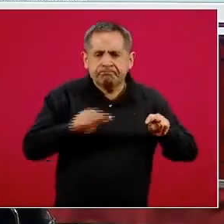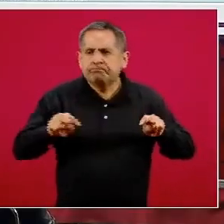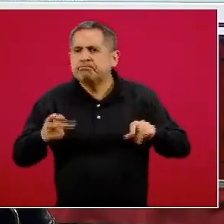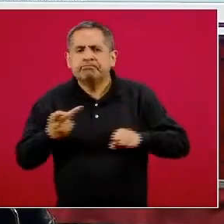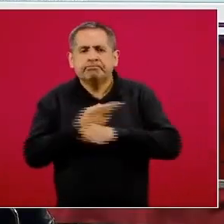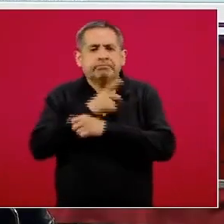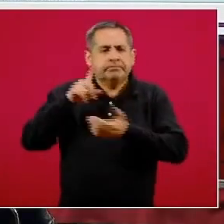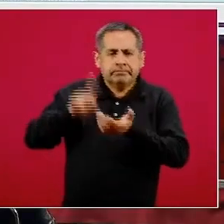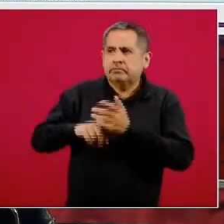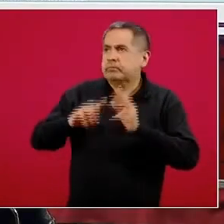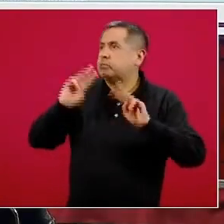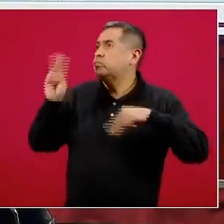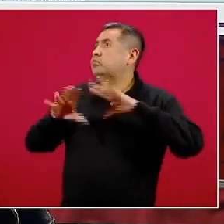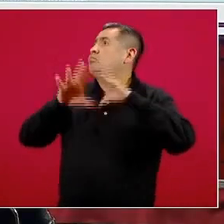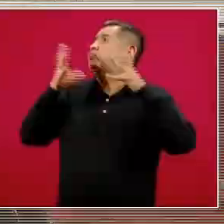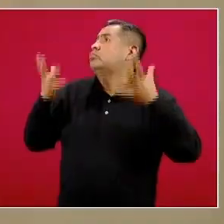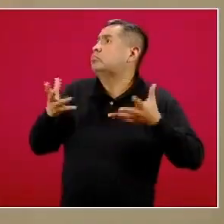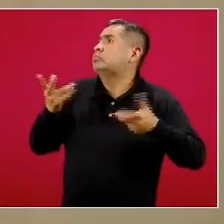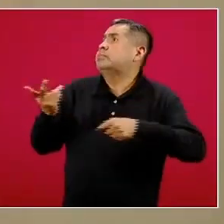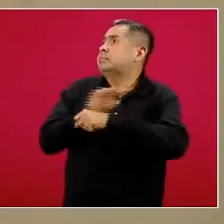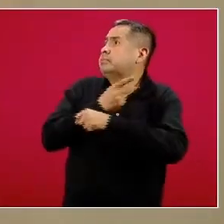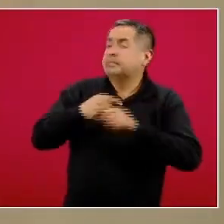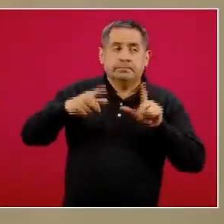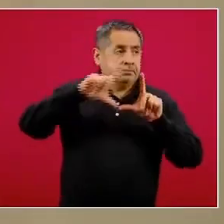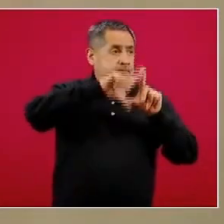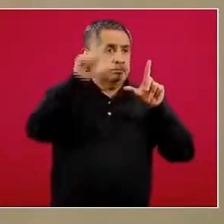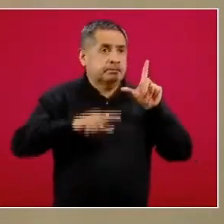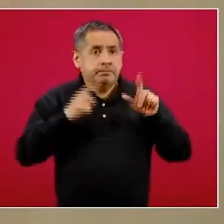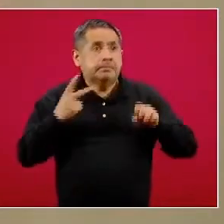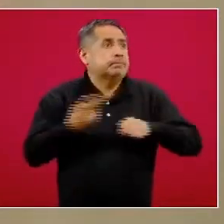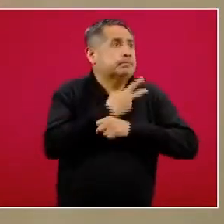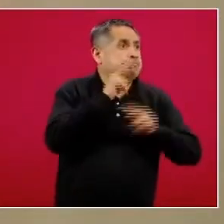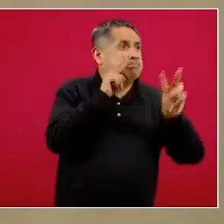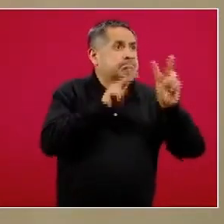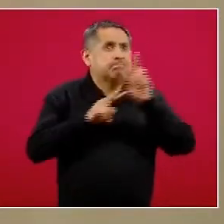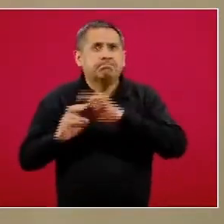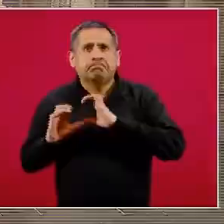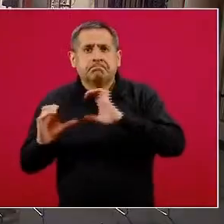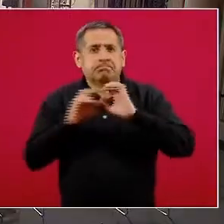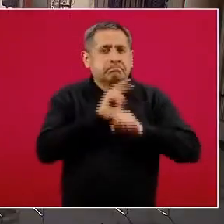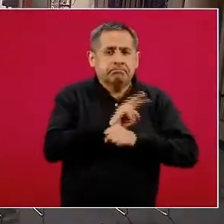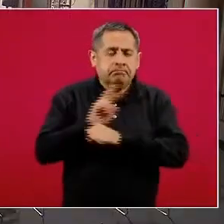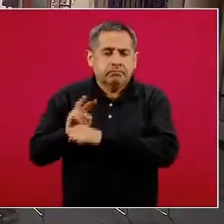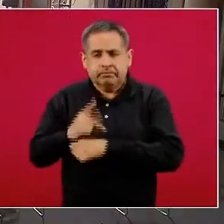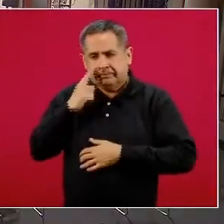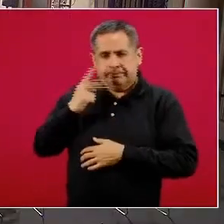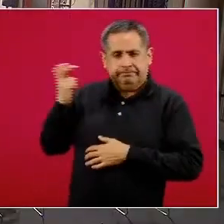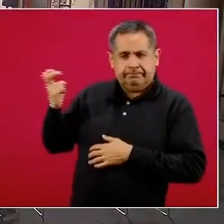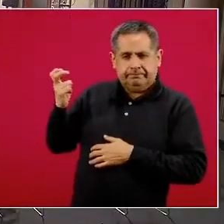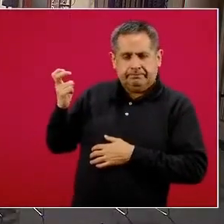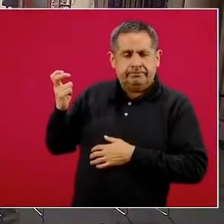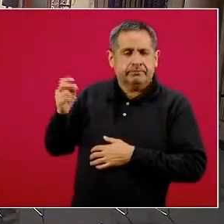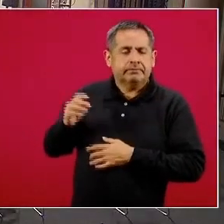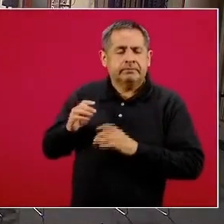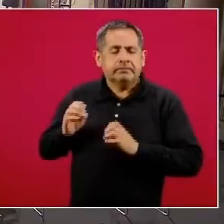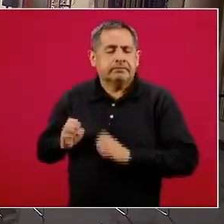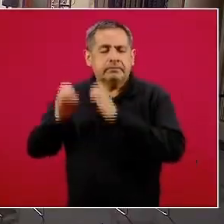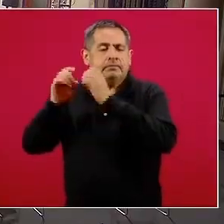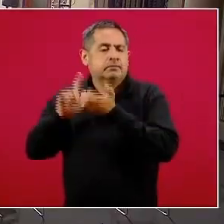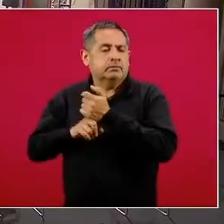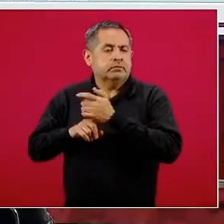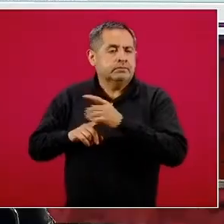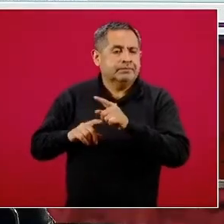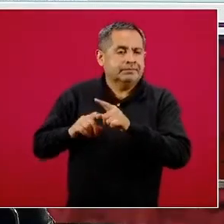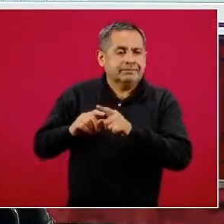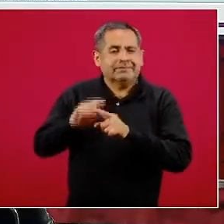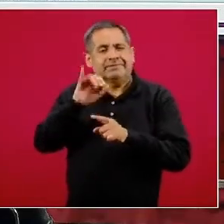a nivel mundial y también a nivel nacional. Entonces, pues este es el edificio de la Unidad de Inteligencia Epidemiológica y